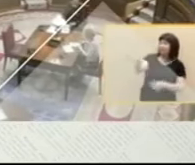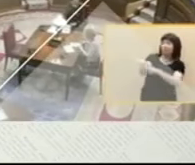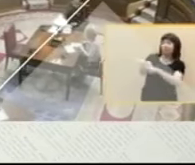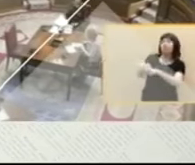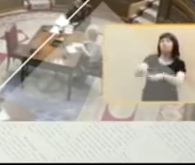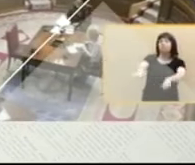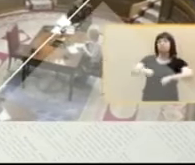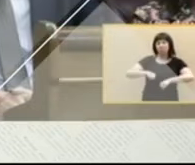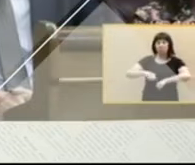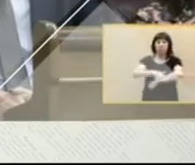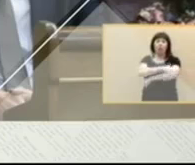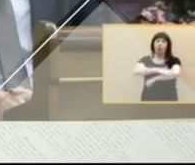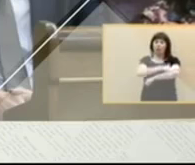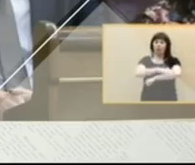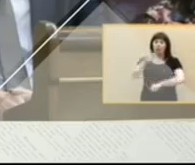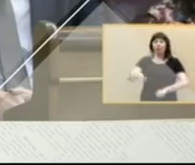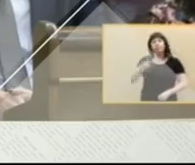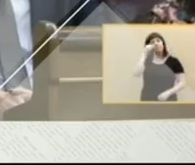Castejón.